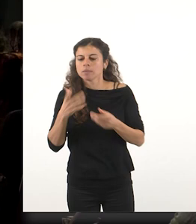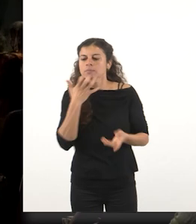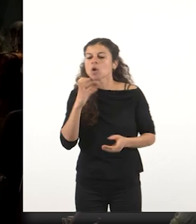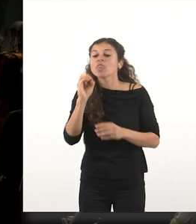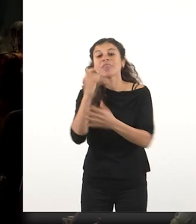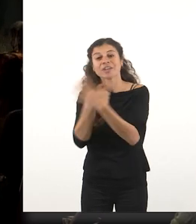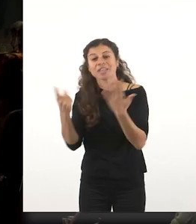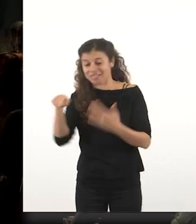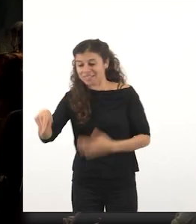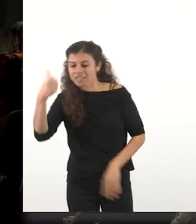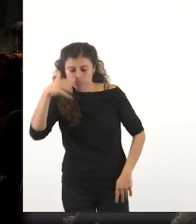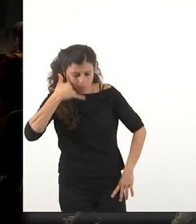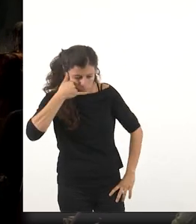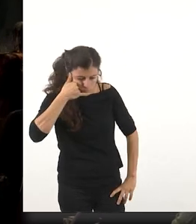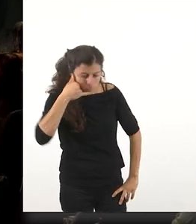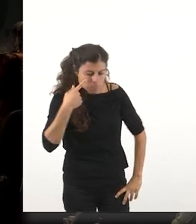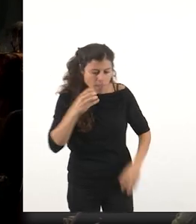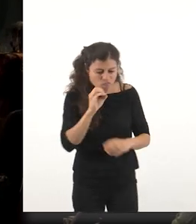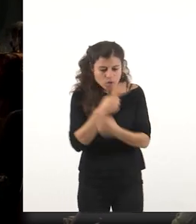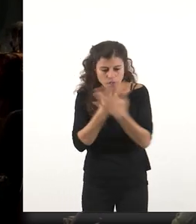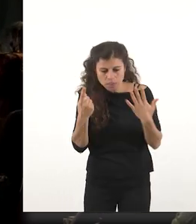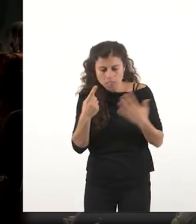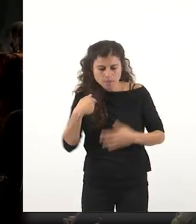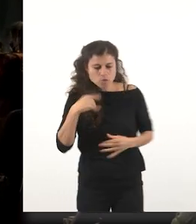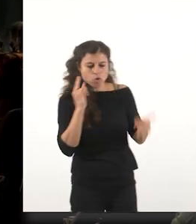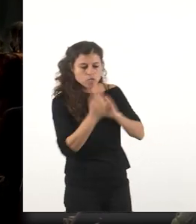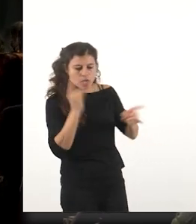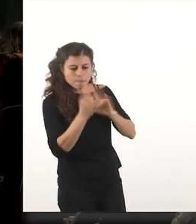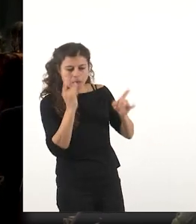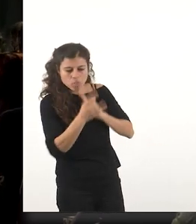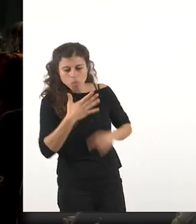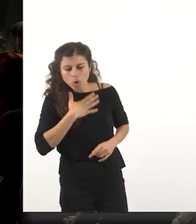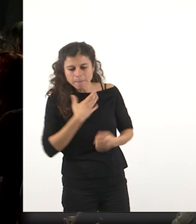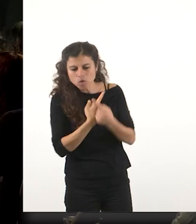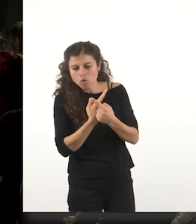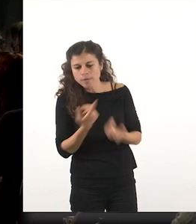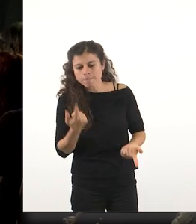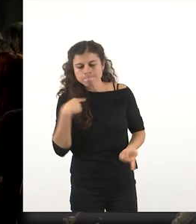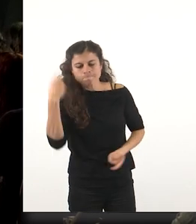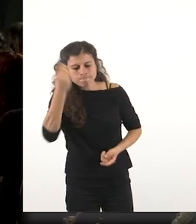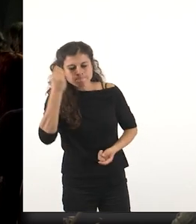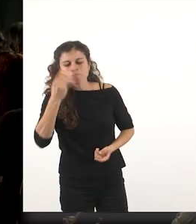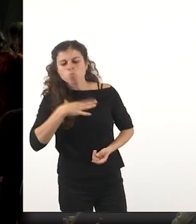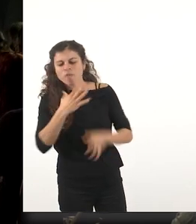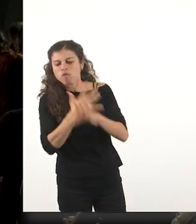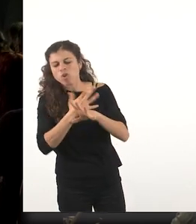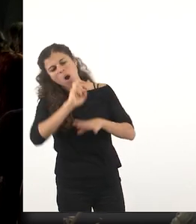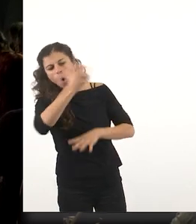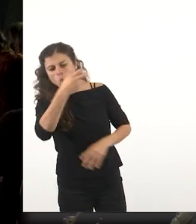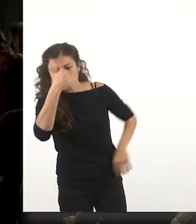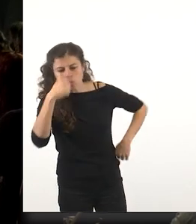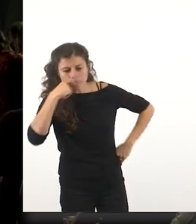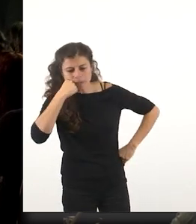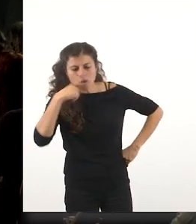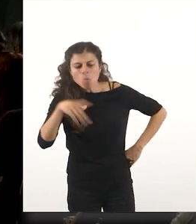esperando a mi novia 10 minutos y como no viene y estoy llamando al teléfono, no lo... Yo no sé si se me está pasando por la cabeza que está follando con otro. Entonces, ¿usted puede a mí quitarme este